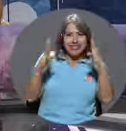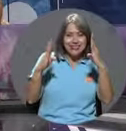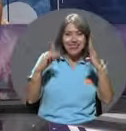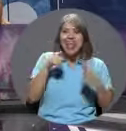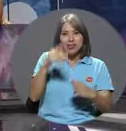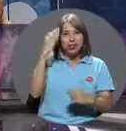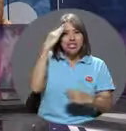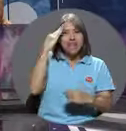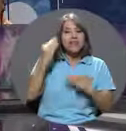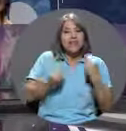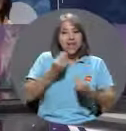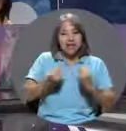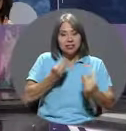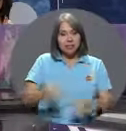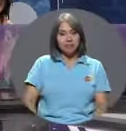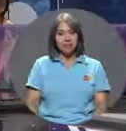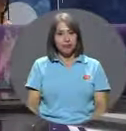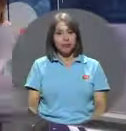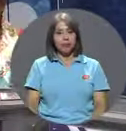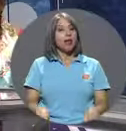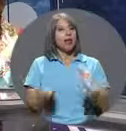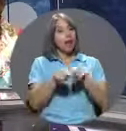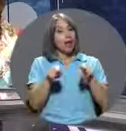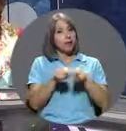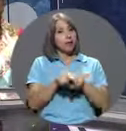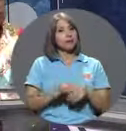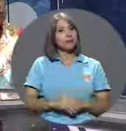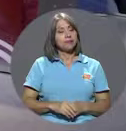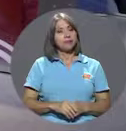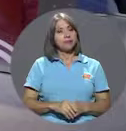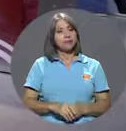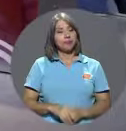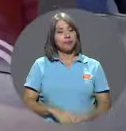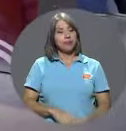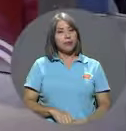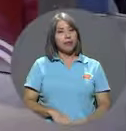sabrían exactamente qué hacer. Consideremos también que